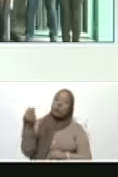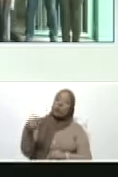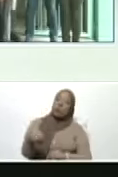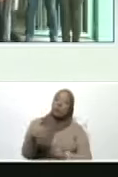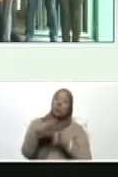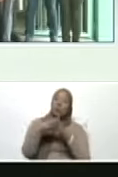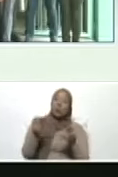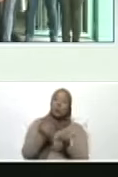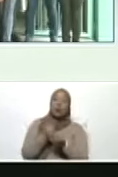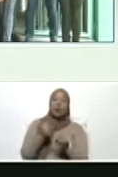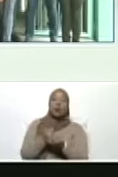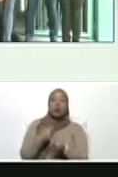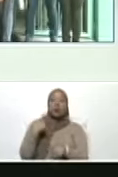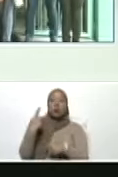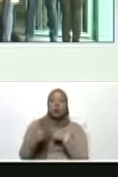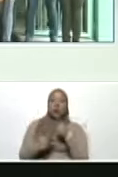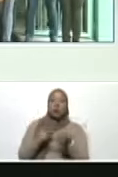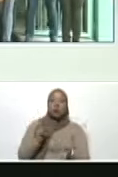todo lo que me dijiste.